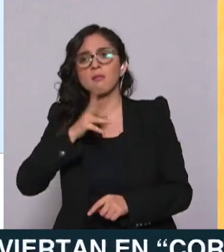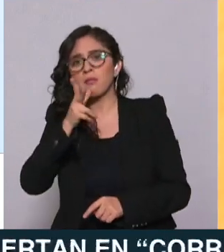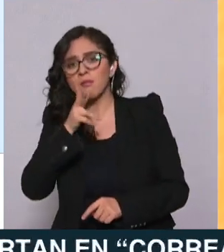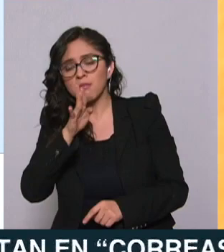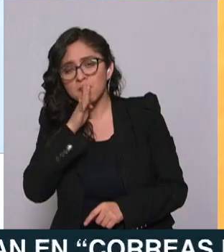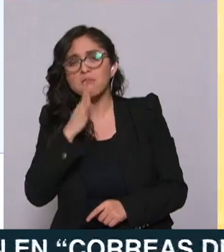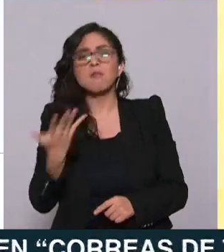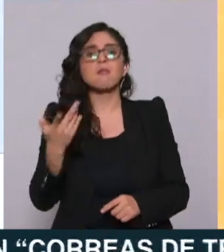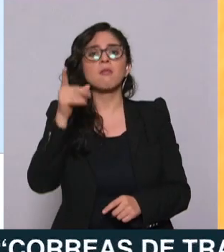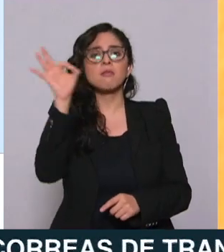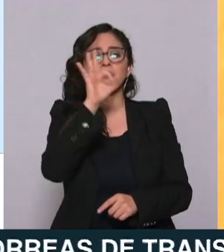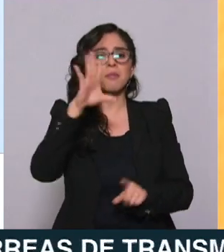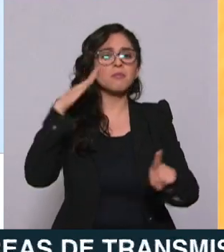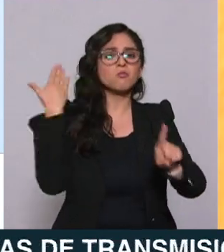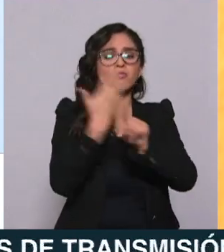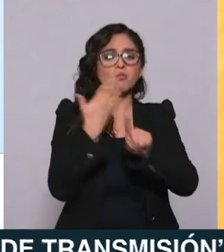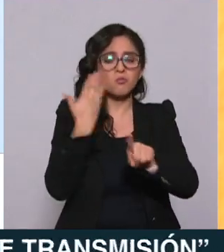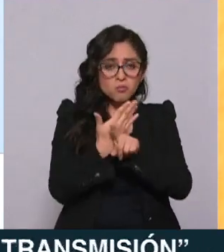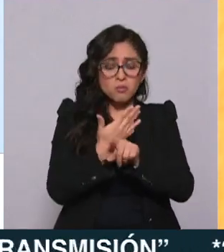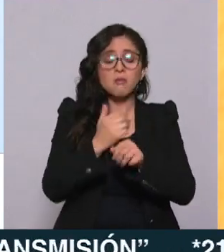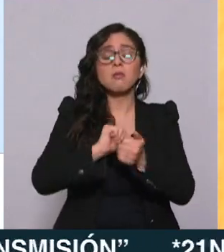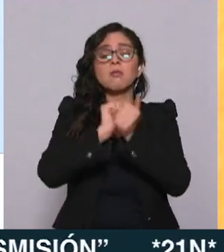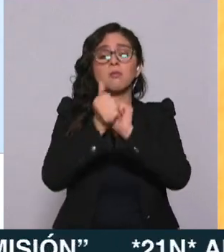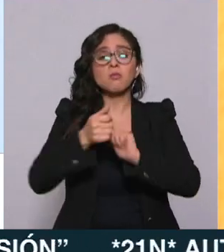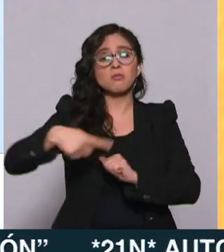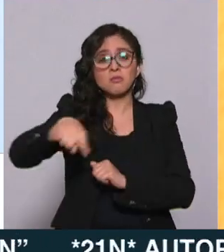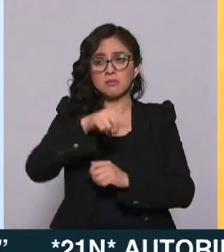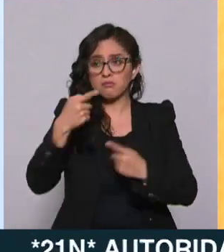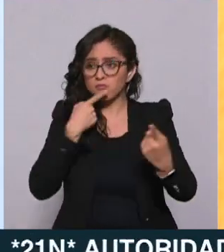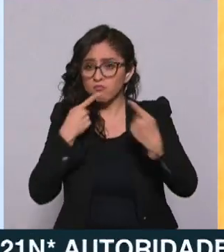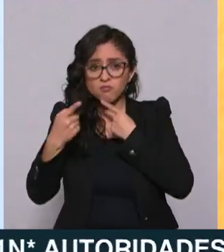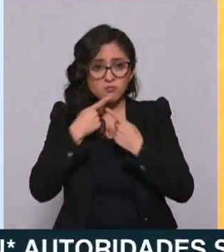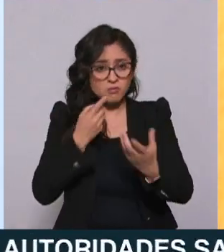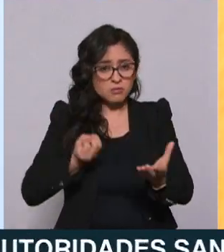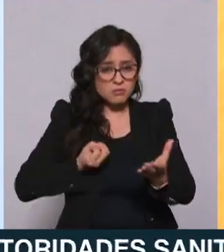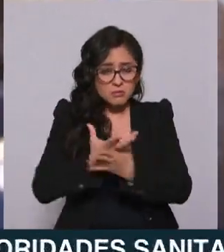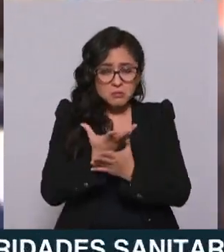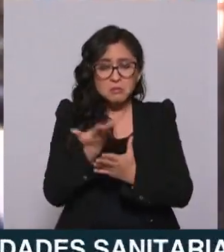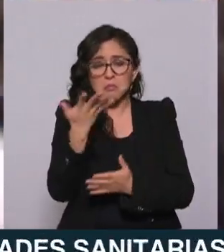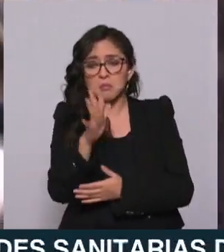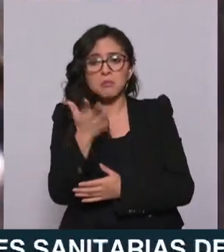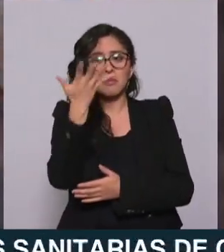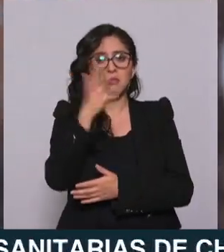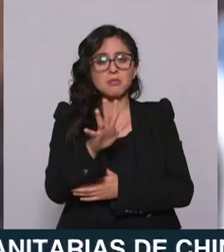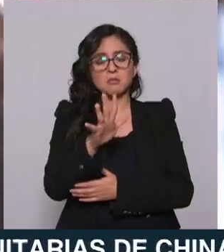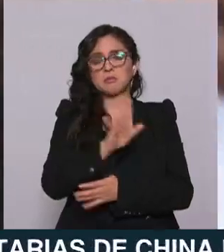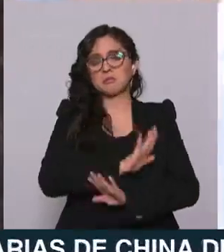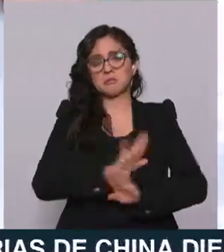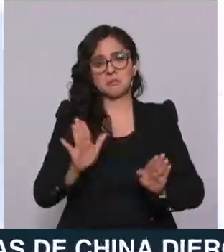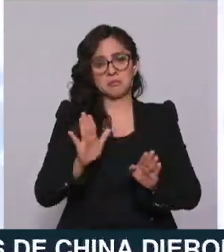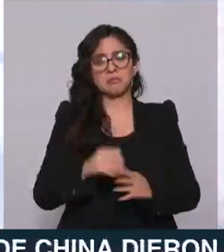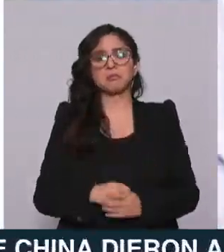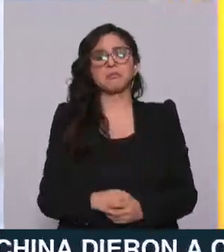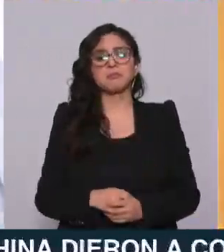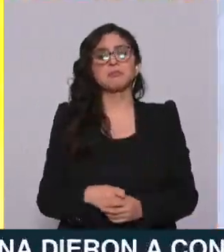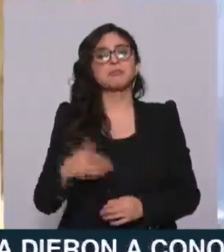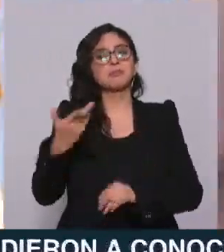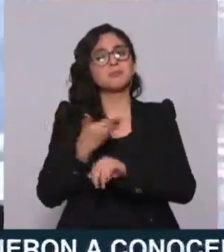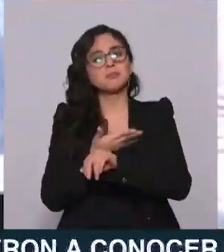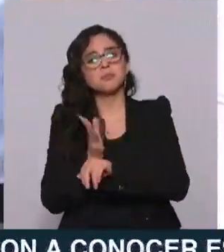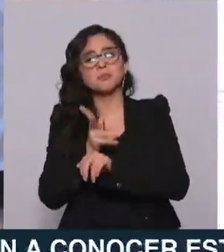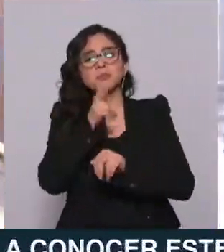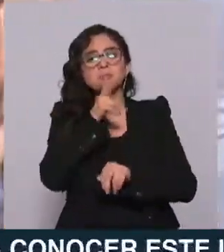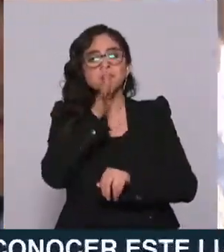podían agredir. Ya negociamos su salida, se salieron como a las 10. Las horas pasaron y los padres de familia